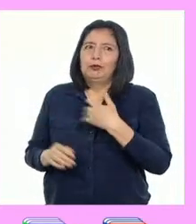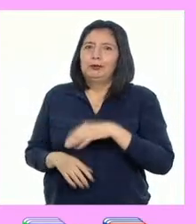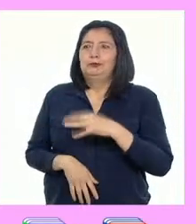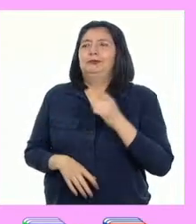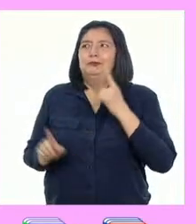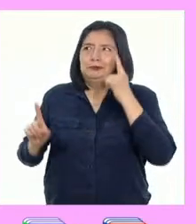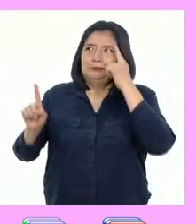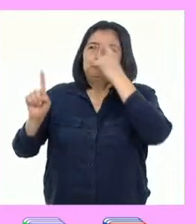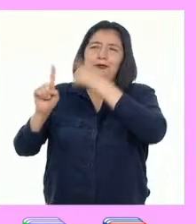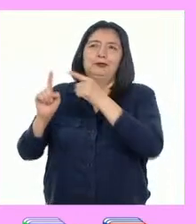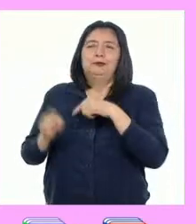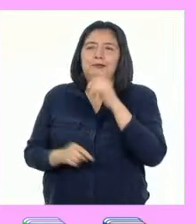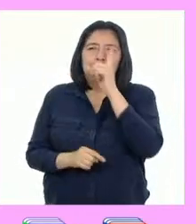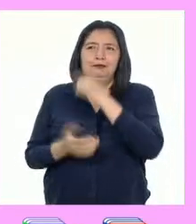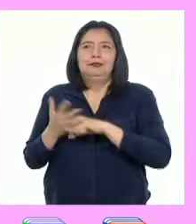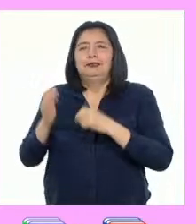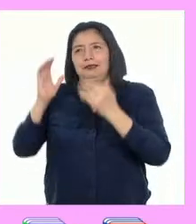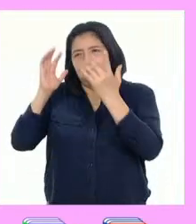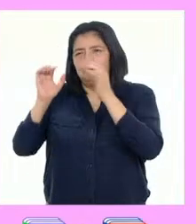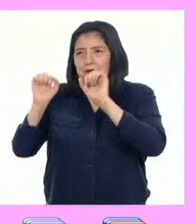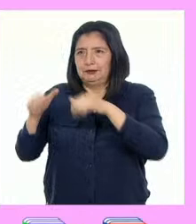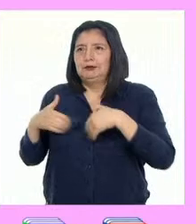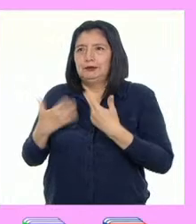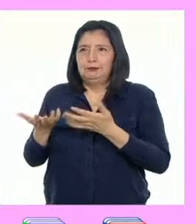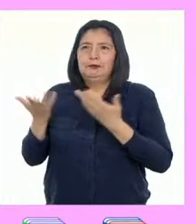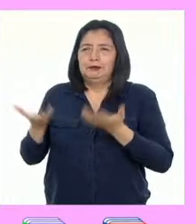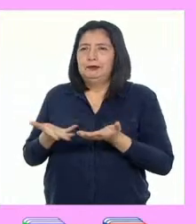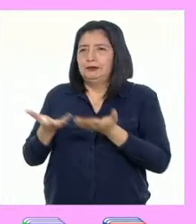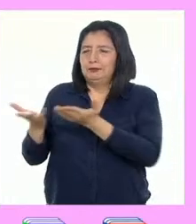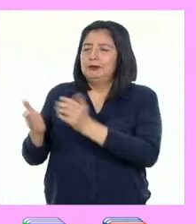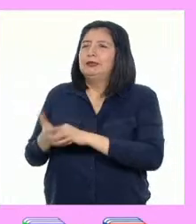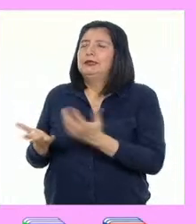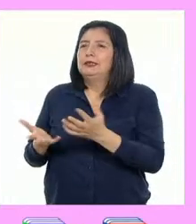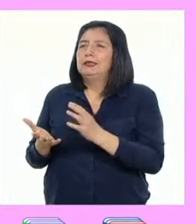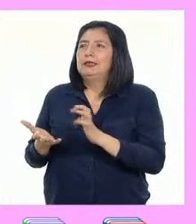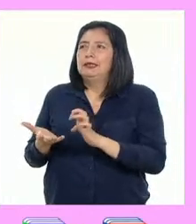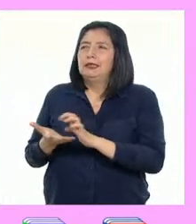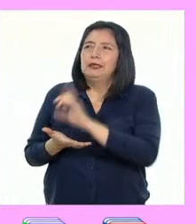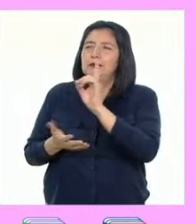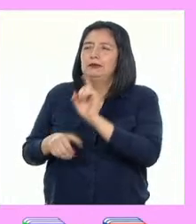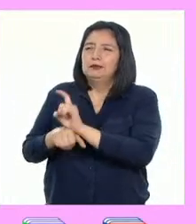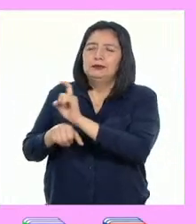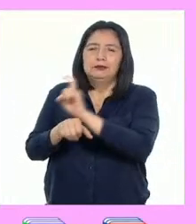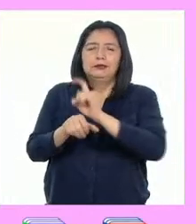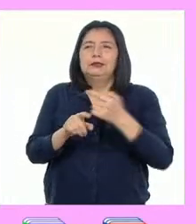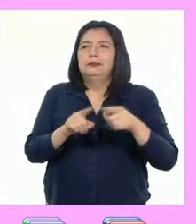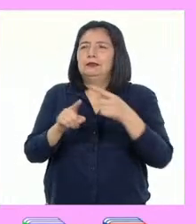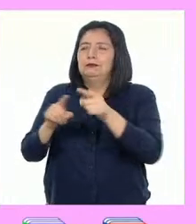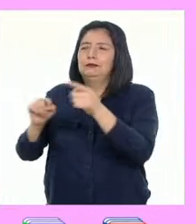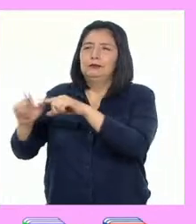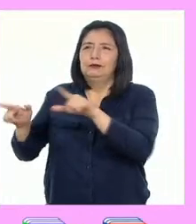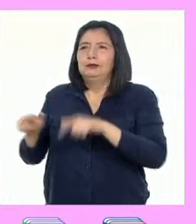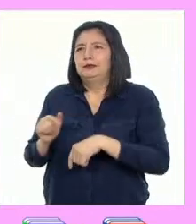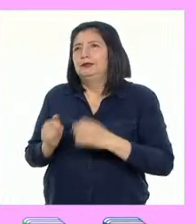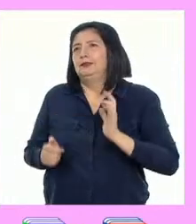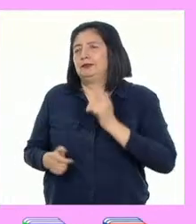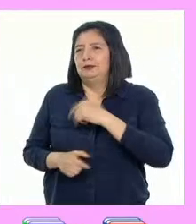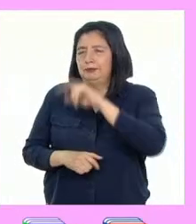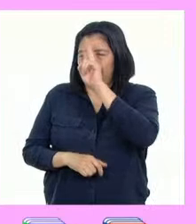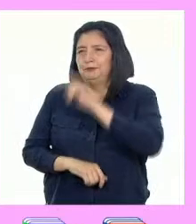reto y la esperanza de poder llevar la educación a los distintos lugares de nuestro